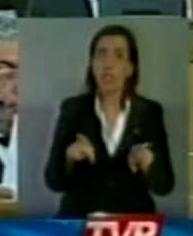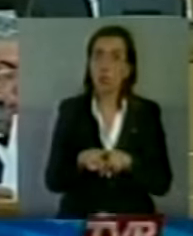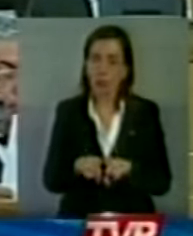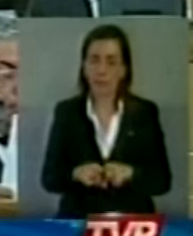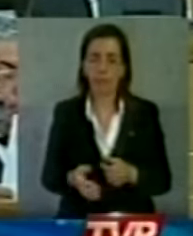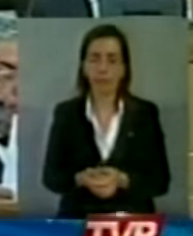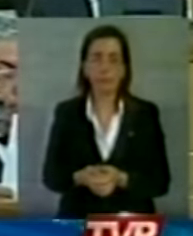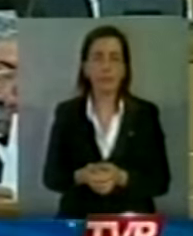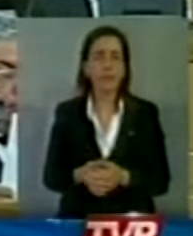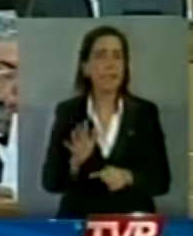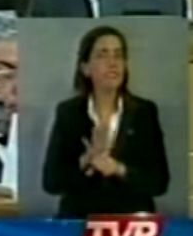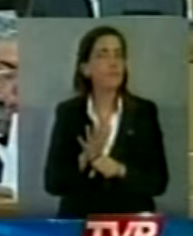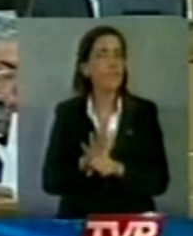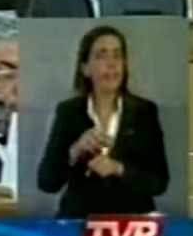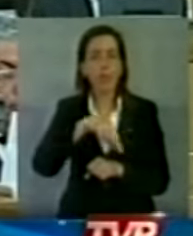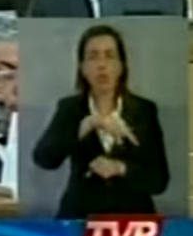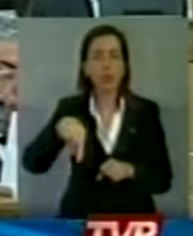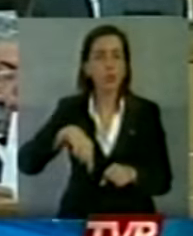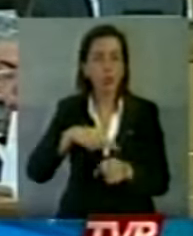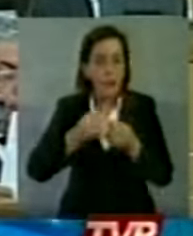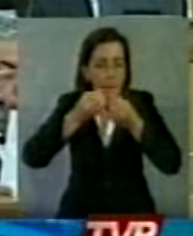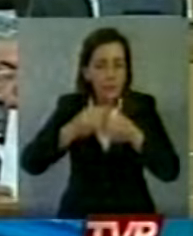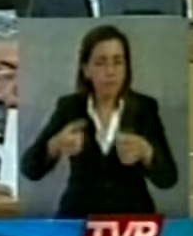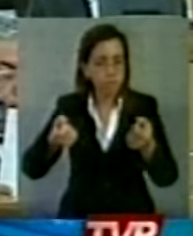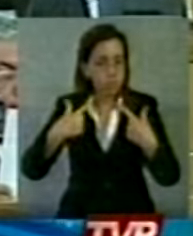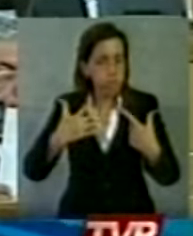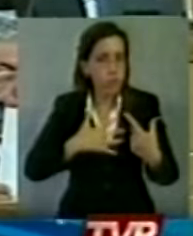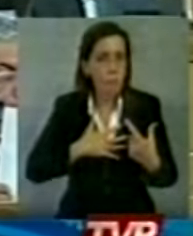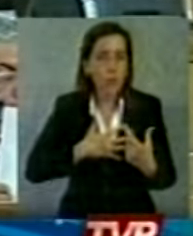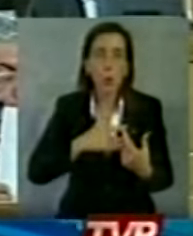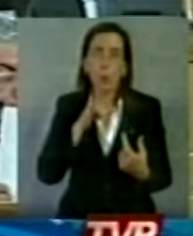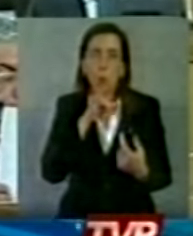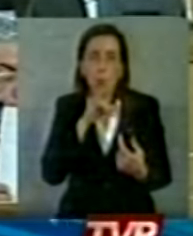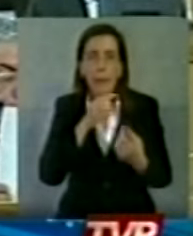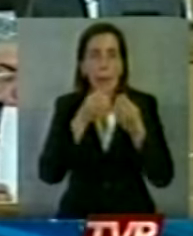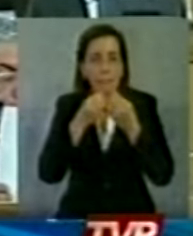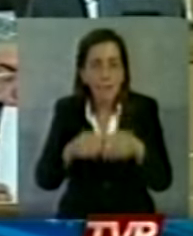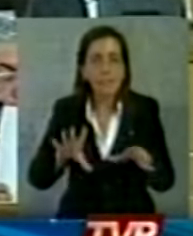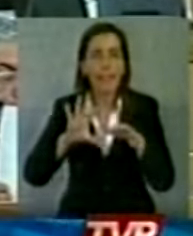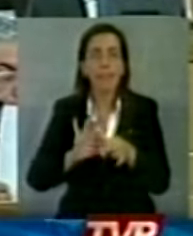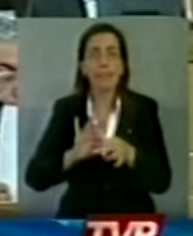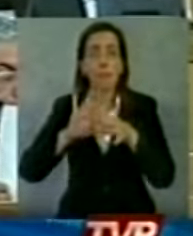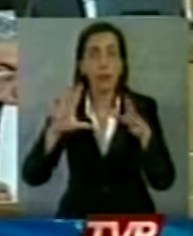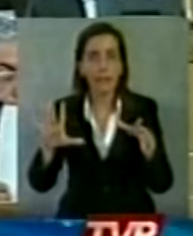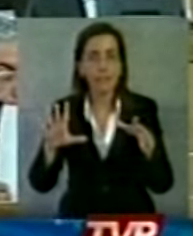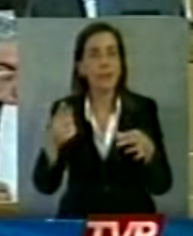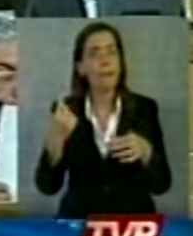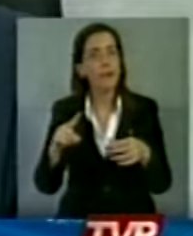este ADN inicial, hemos transitado los caminos de una democracia que con dolor y